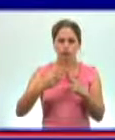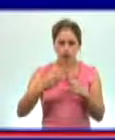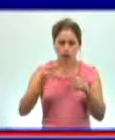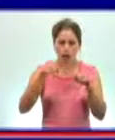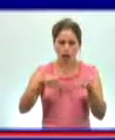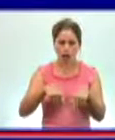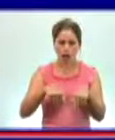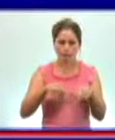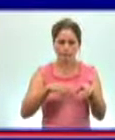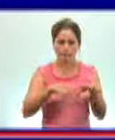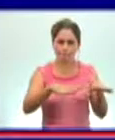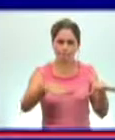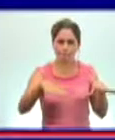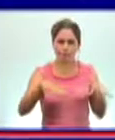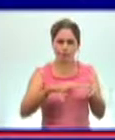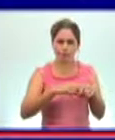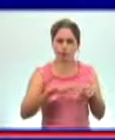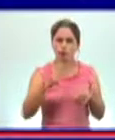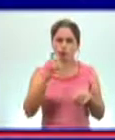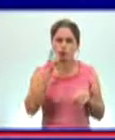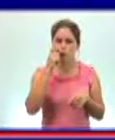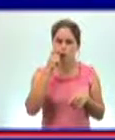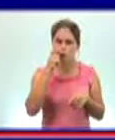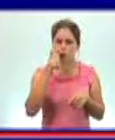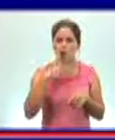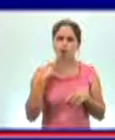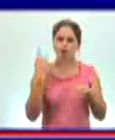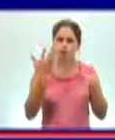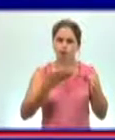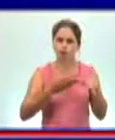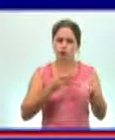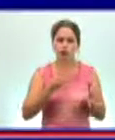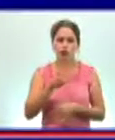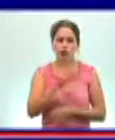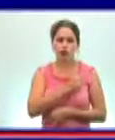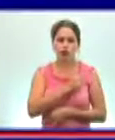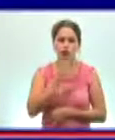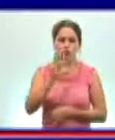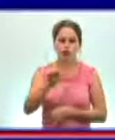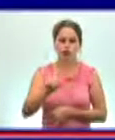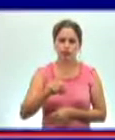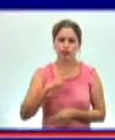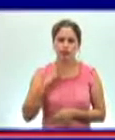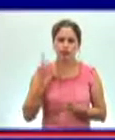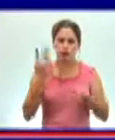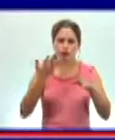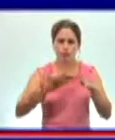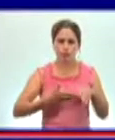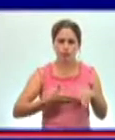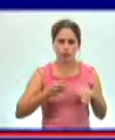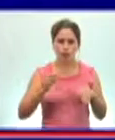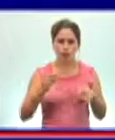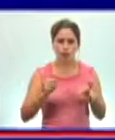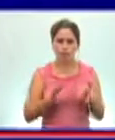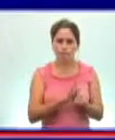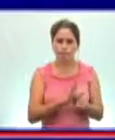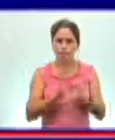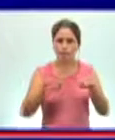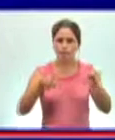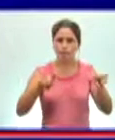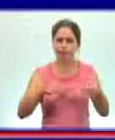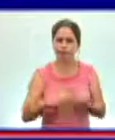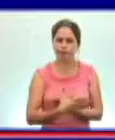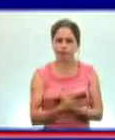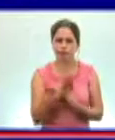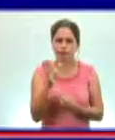saneado por la muerte de López y Agüero. ¿Qué nos quiere decir con saneado por la muerte? Que el origen de nuestros símbolos nacionales tuvo un